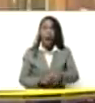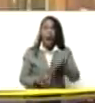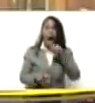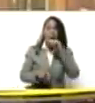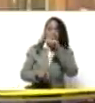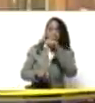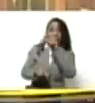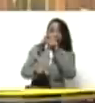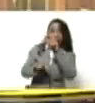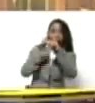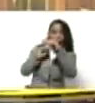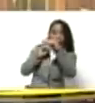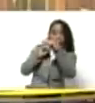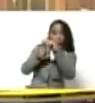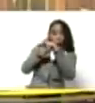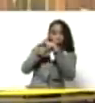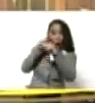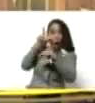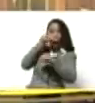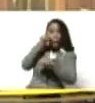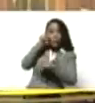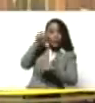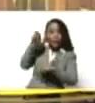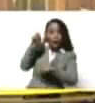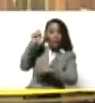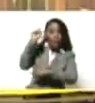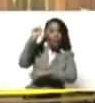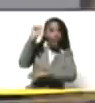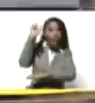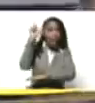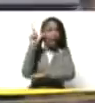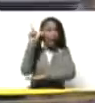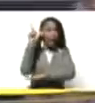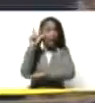65 por ciento en las transacciones económicas